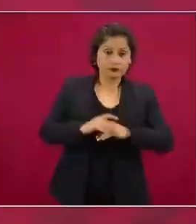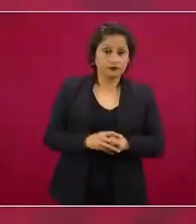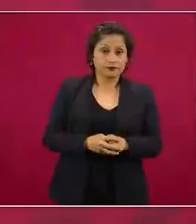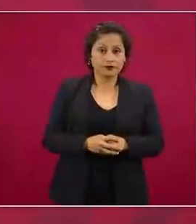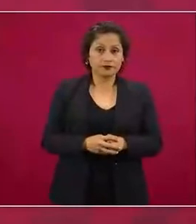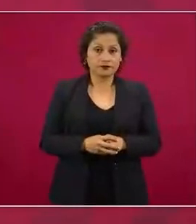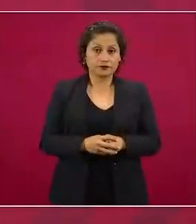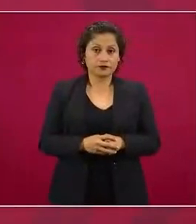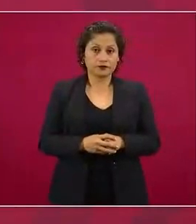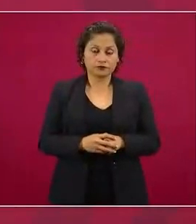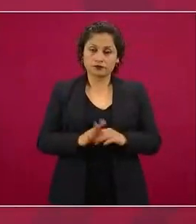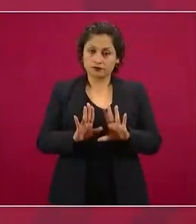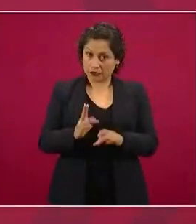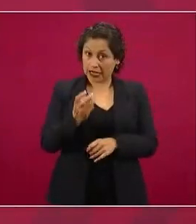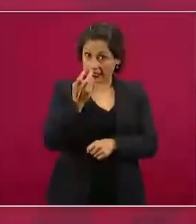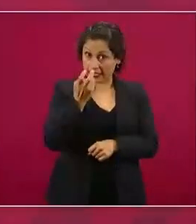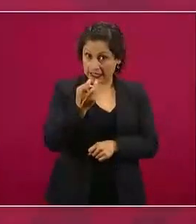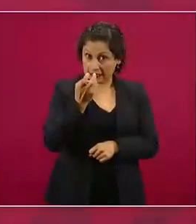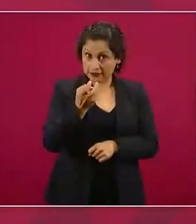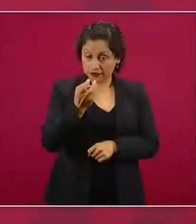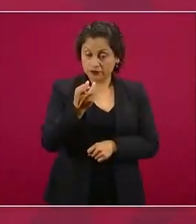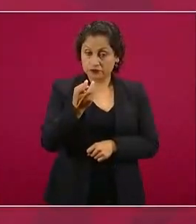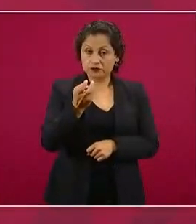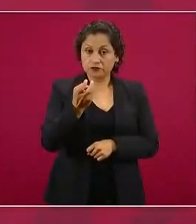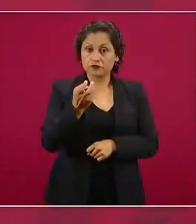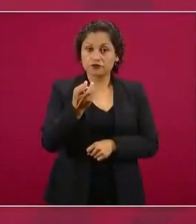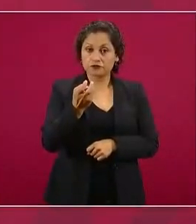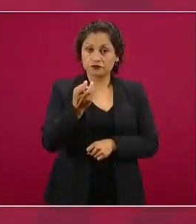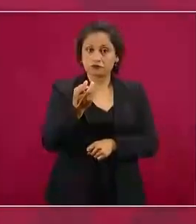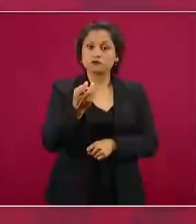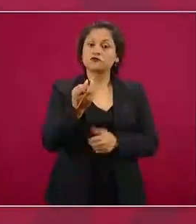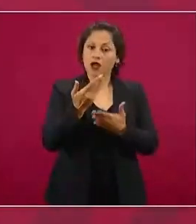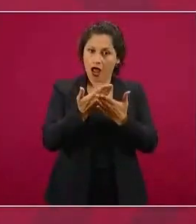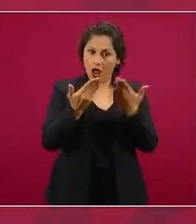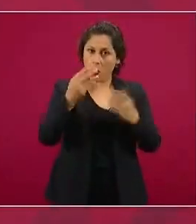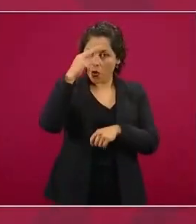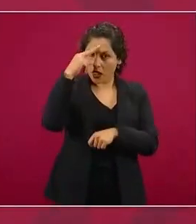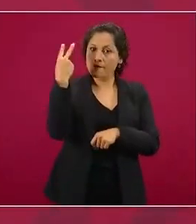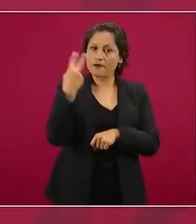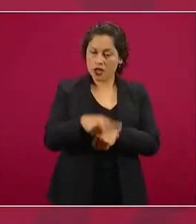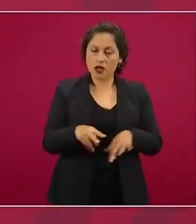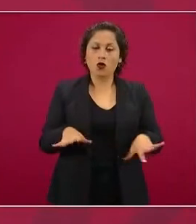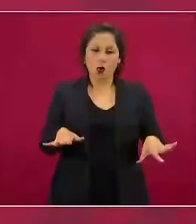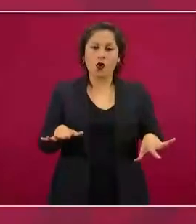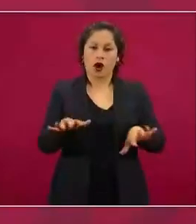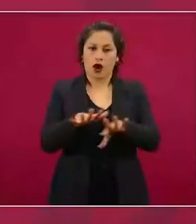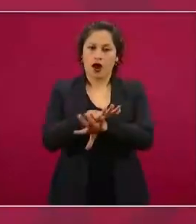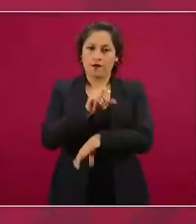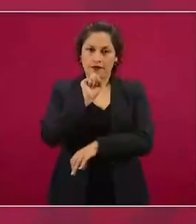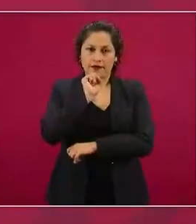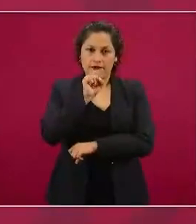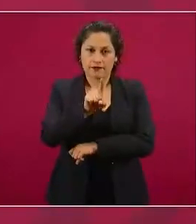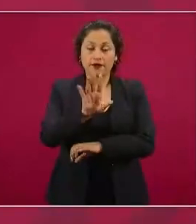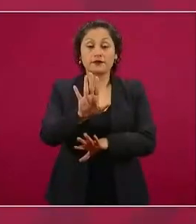que es parte también de los cambios. Antes los